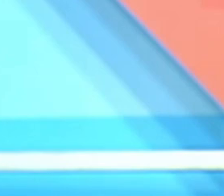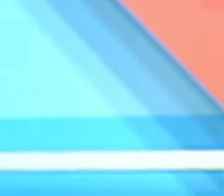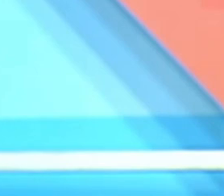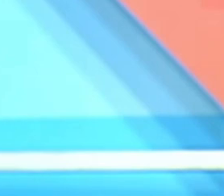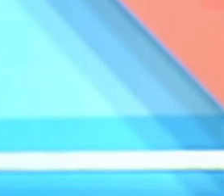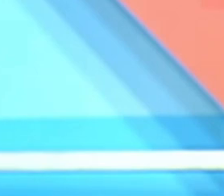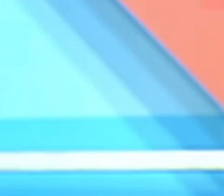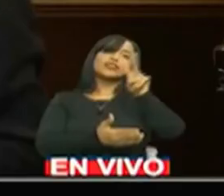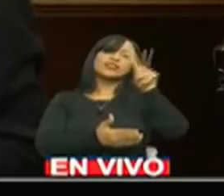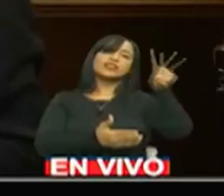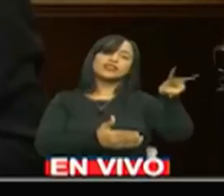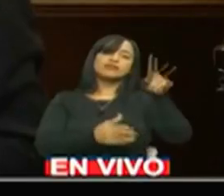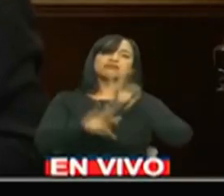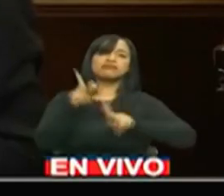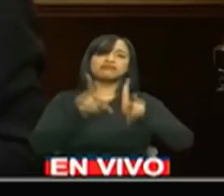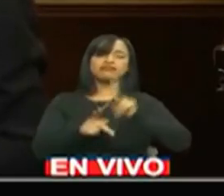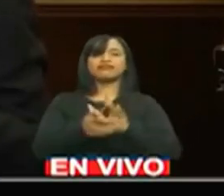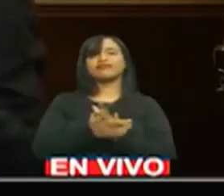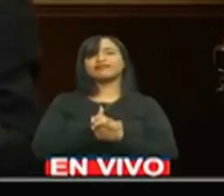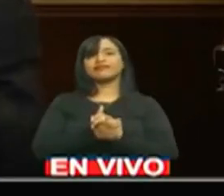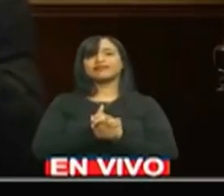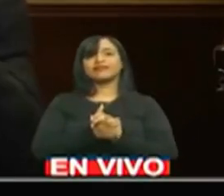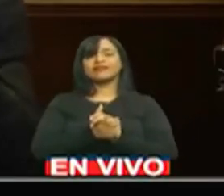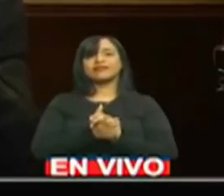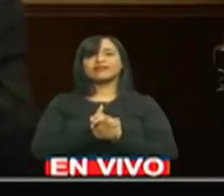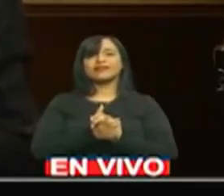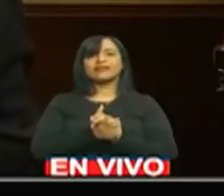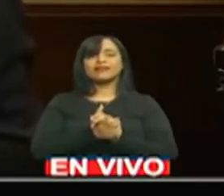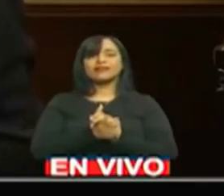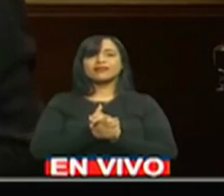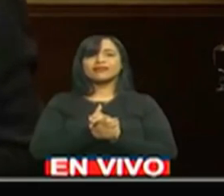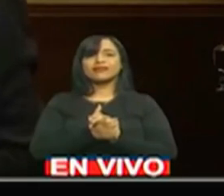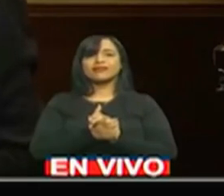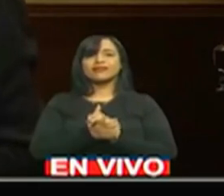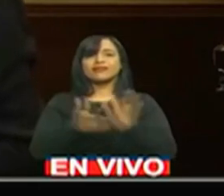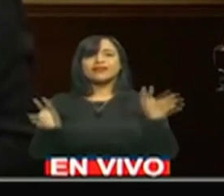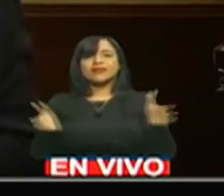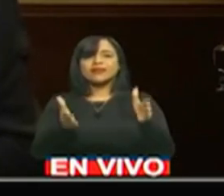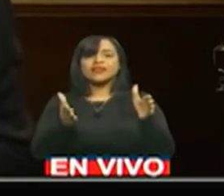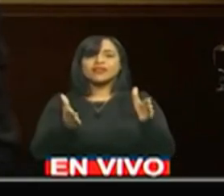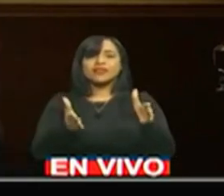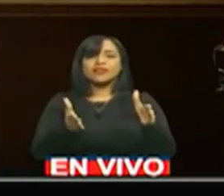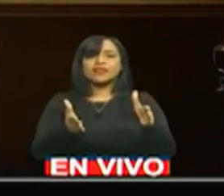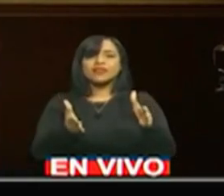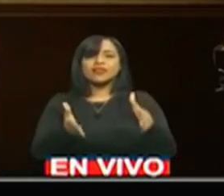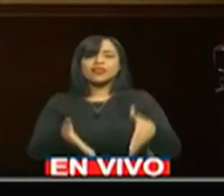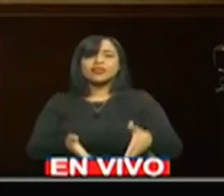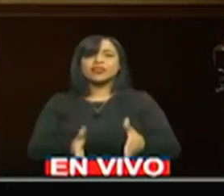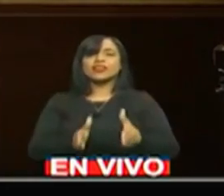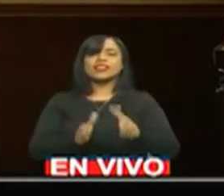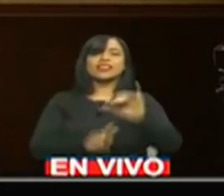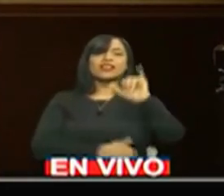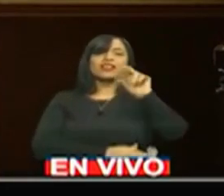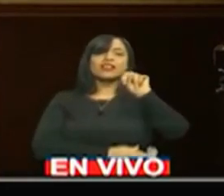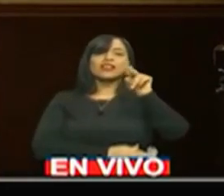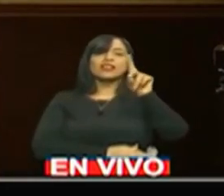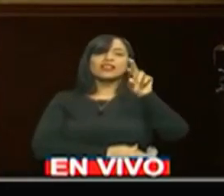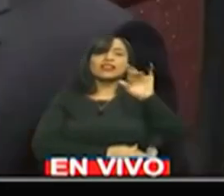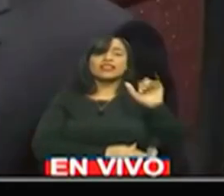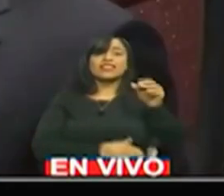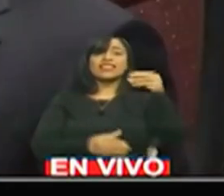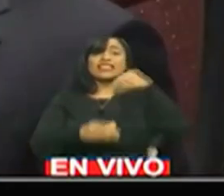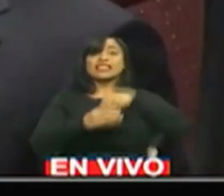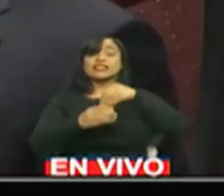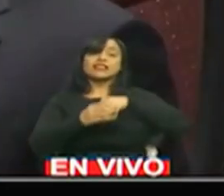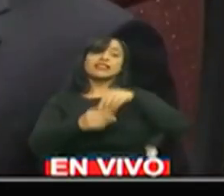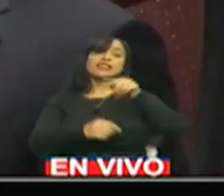mucho. En cuanto a la operación y conservación de los sistemas de riego, el INRI invirtió un monto de 290